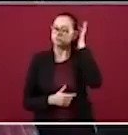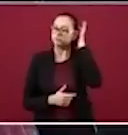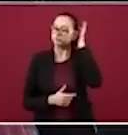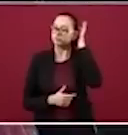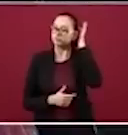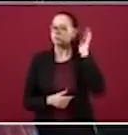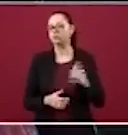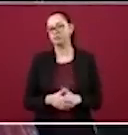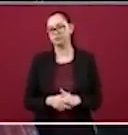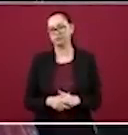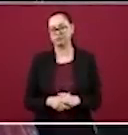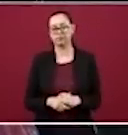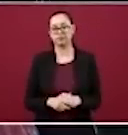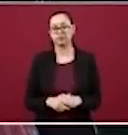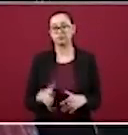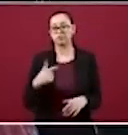Mi agenda para hoy,